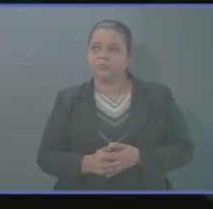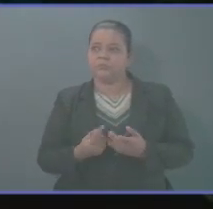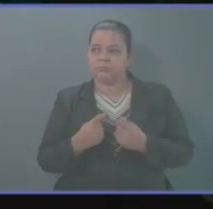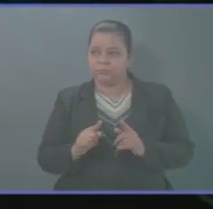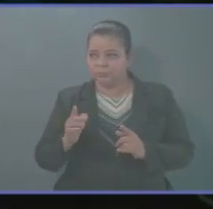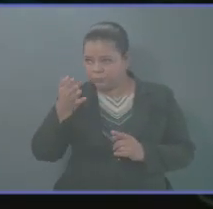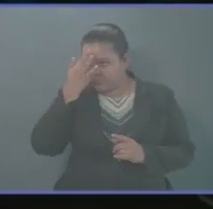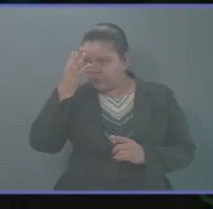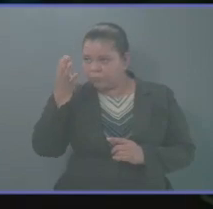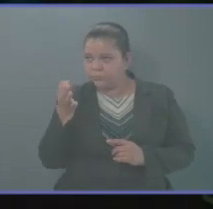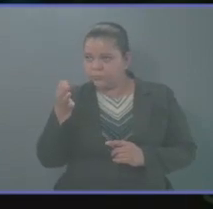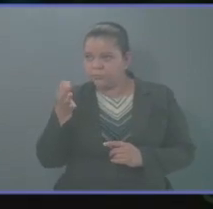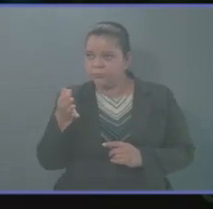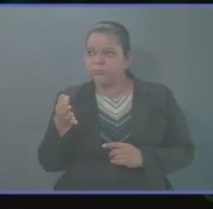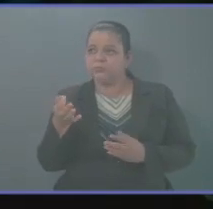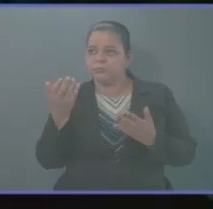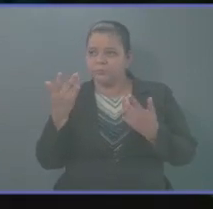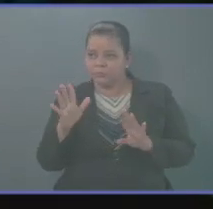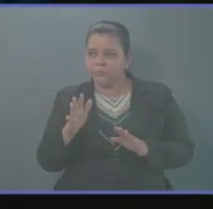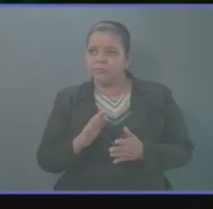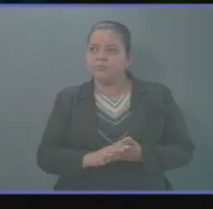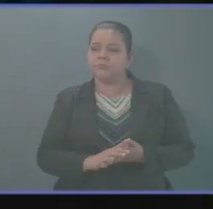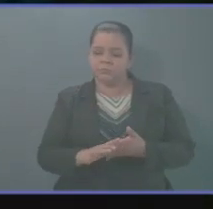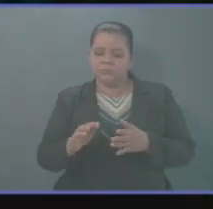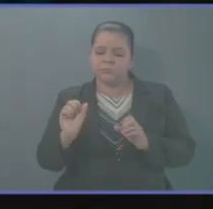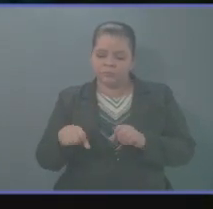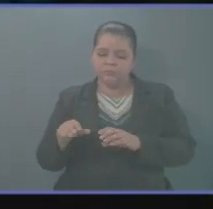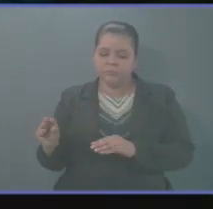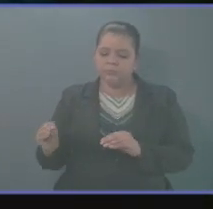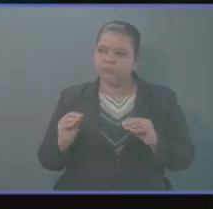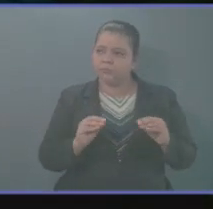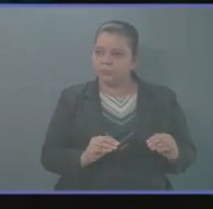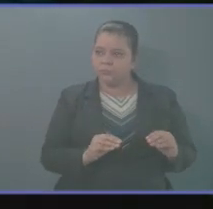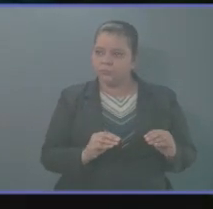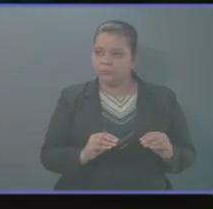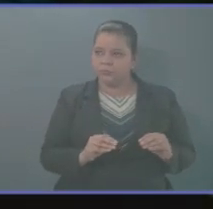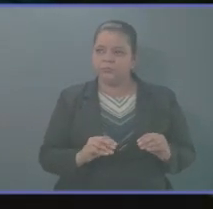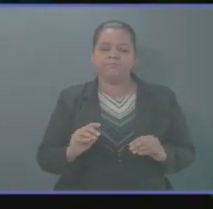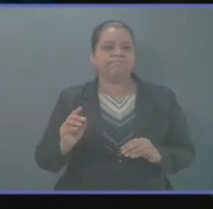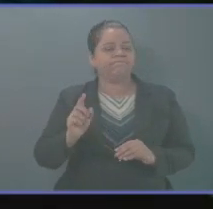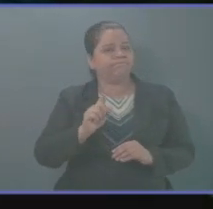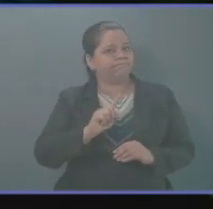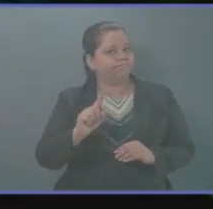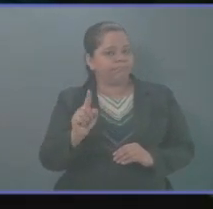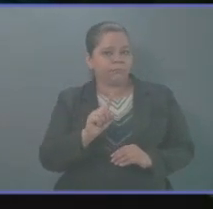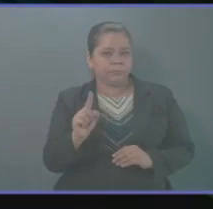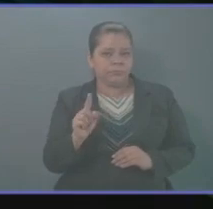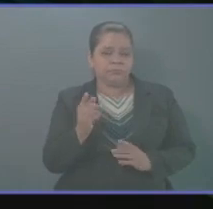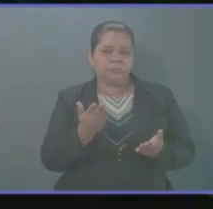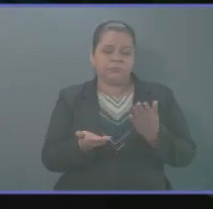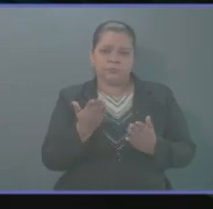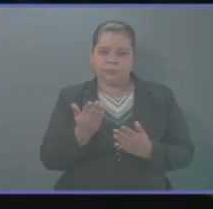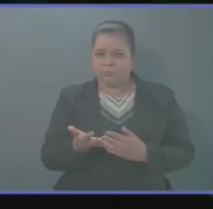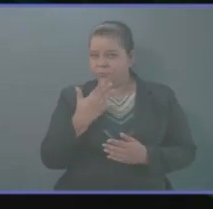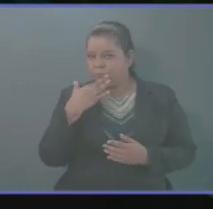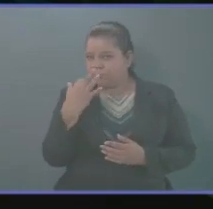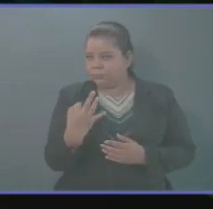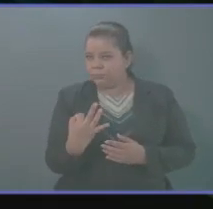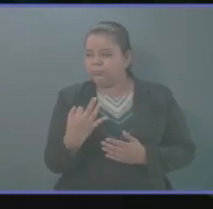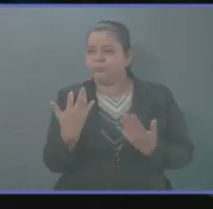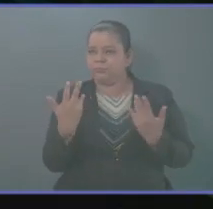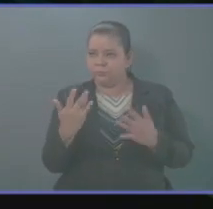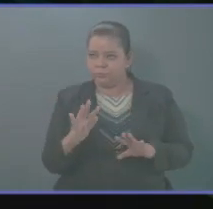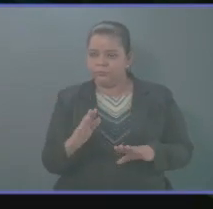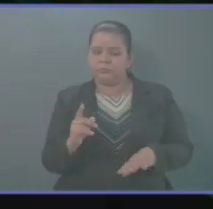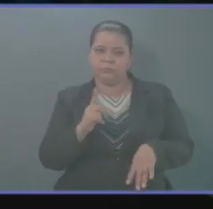creo que es totalmente vigente todavía, ¿verdad? No así el hecho, si bien es cierto, ya pasó